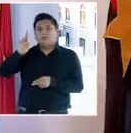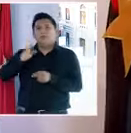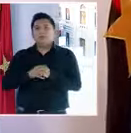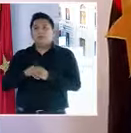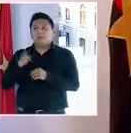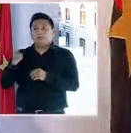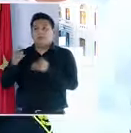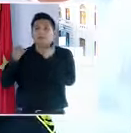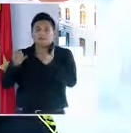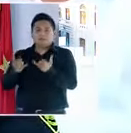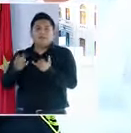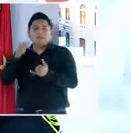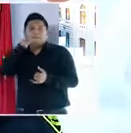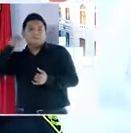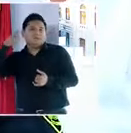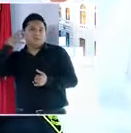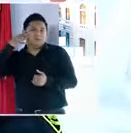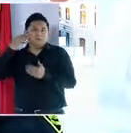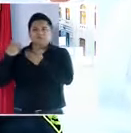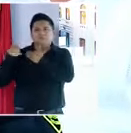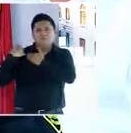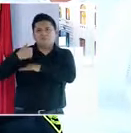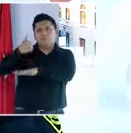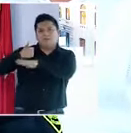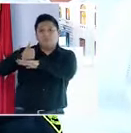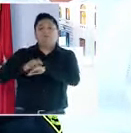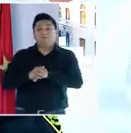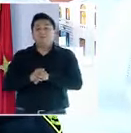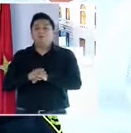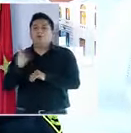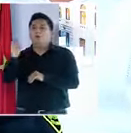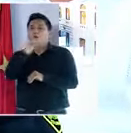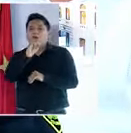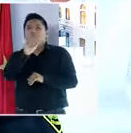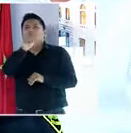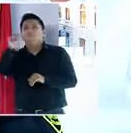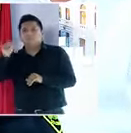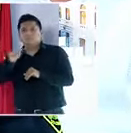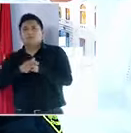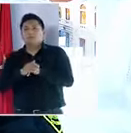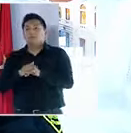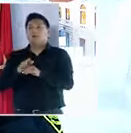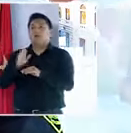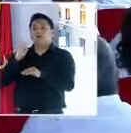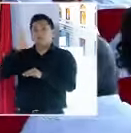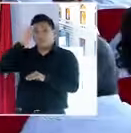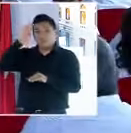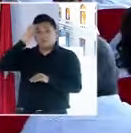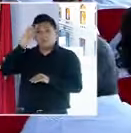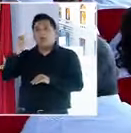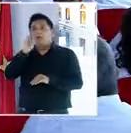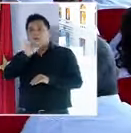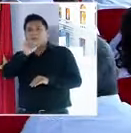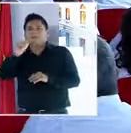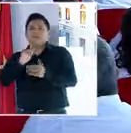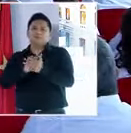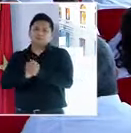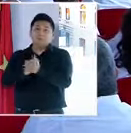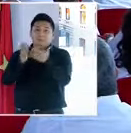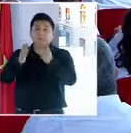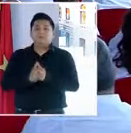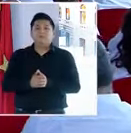de Policía de Norte de Santander, a los hombres y mujeres de nuestra Policía Nacional. Al